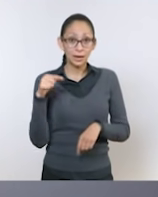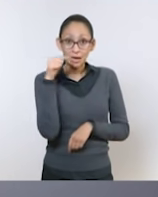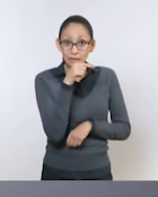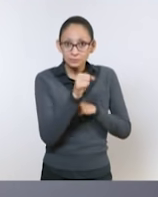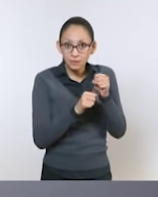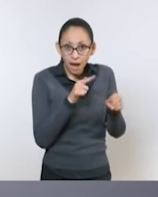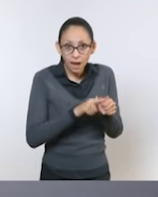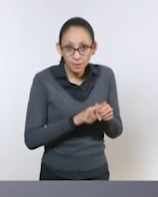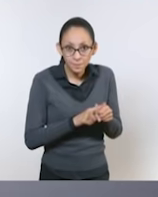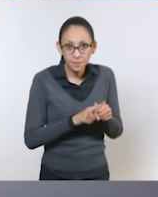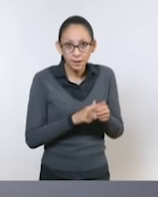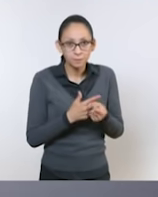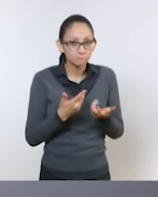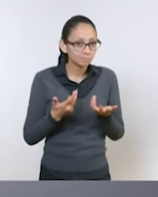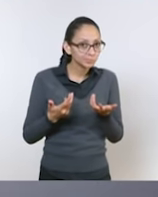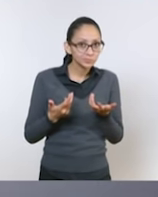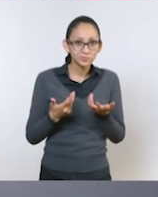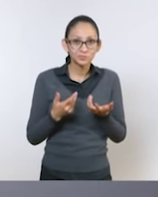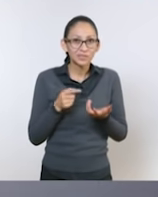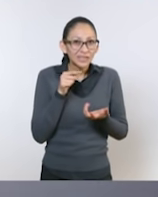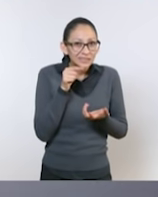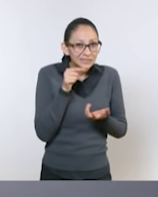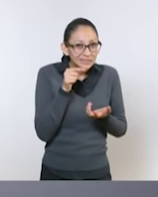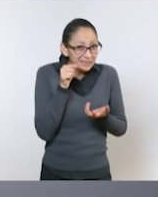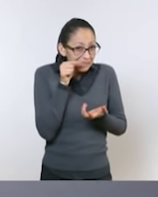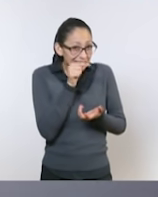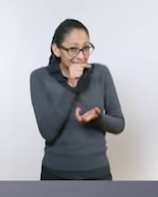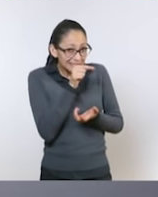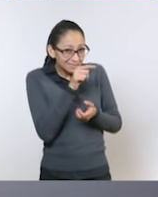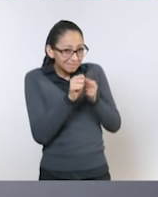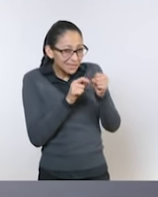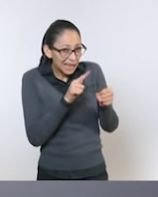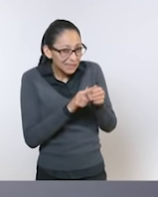su organismo. Esos animalitos